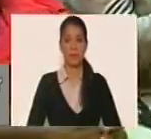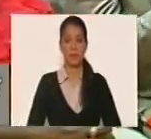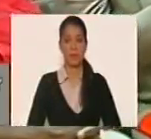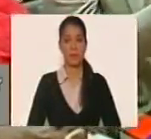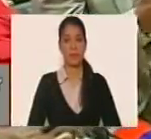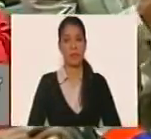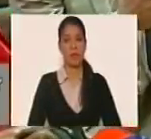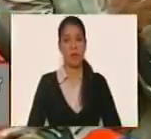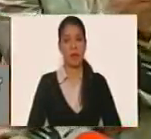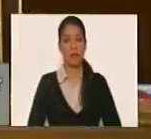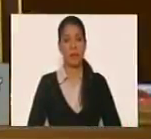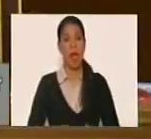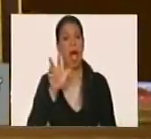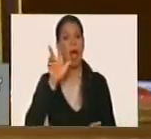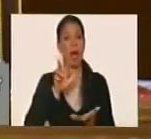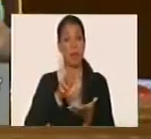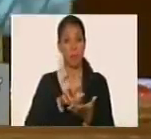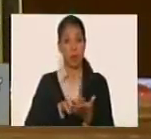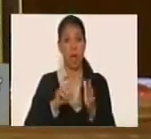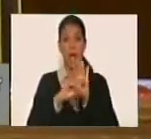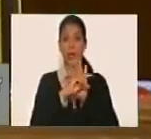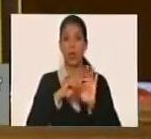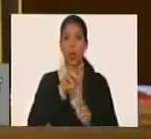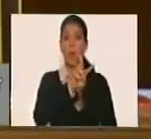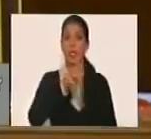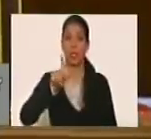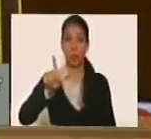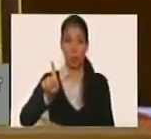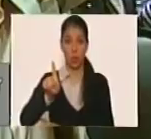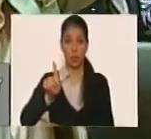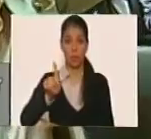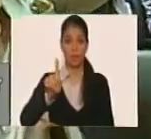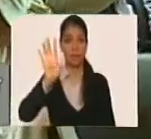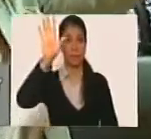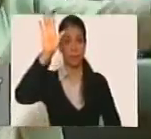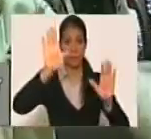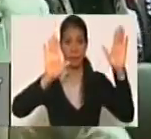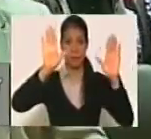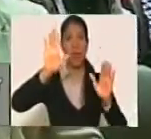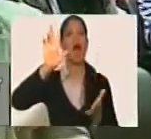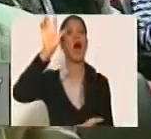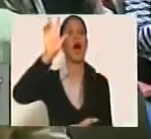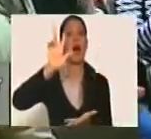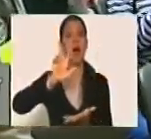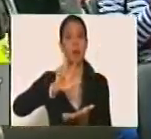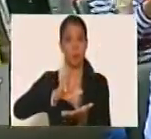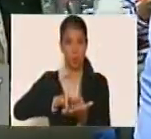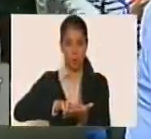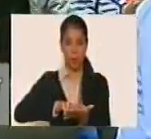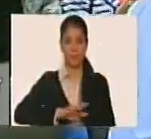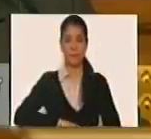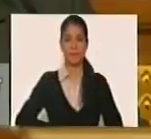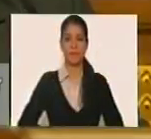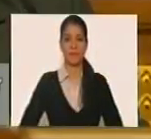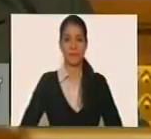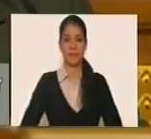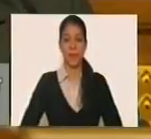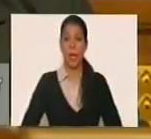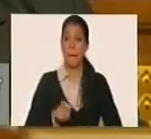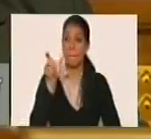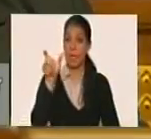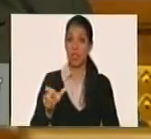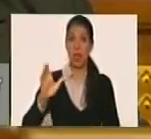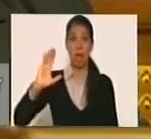En consideración para su aprobación, artículo 21. Aprobado. Sanción por la difusión